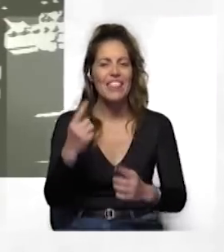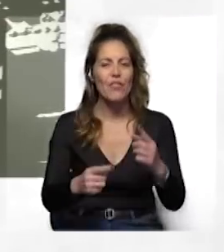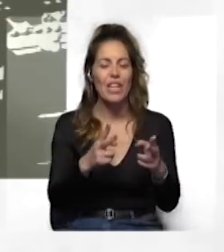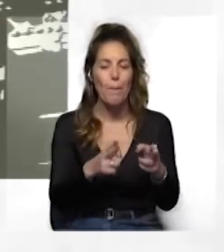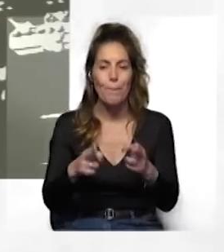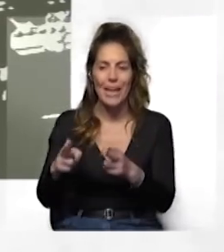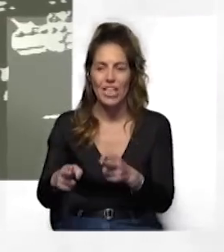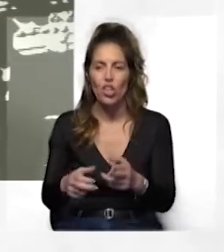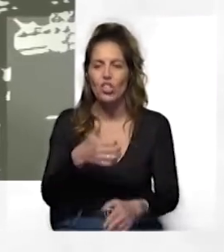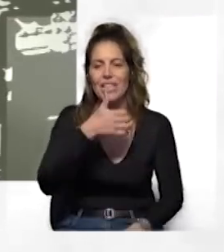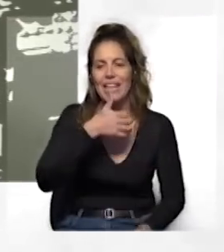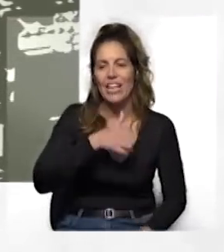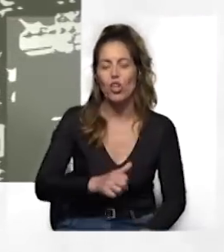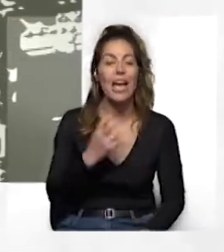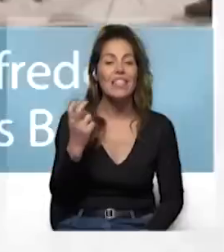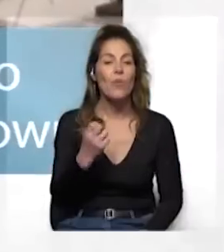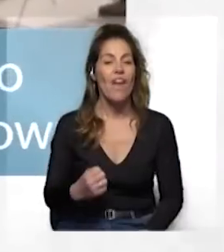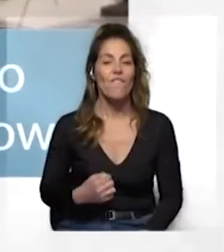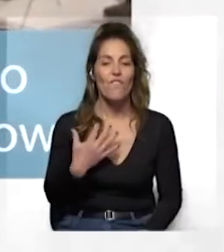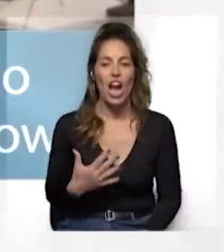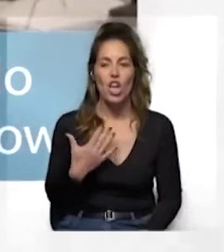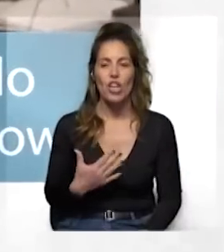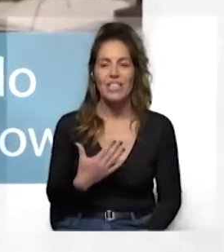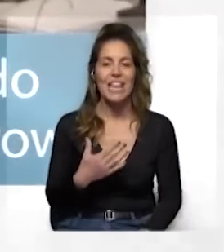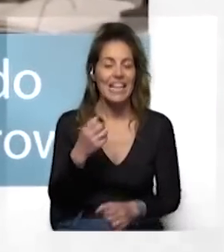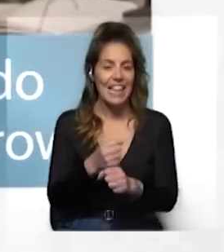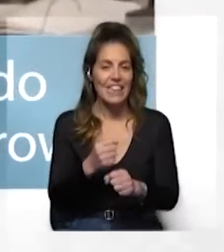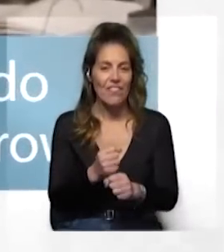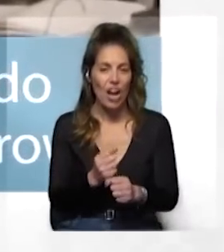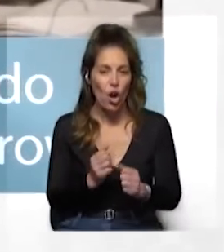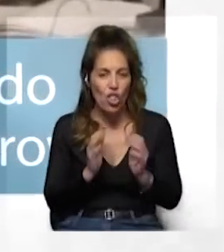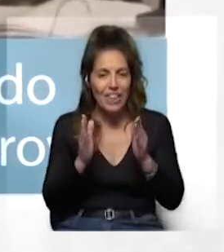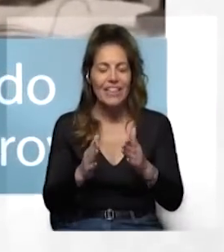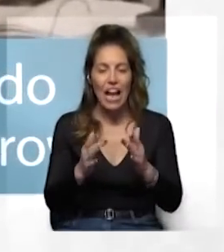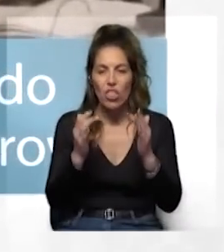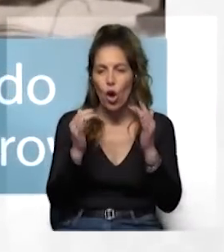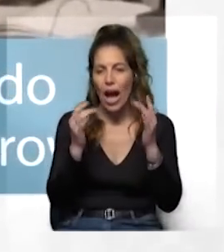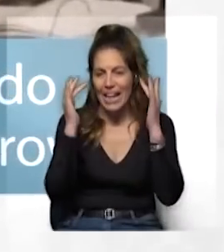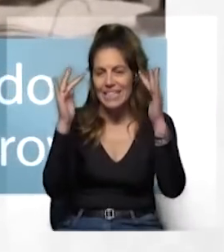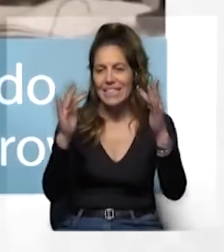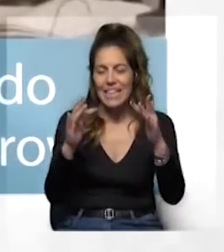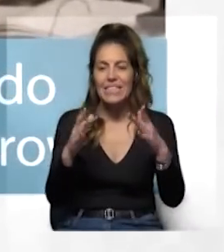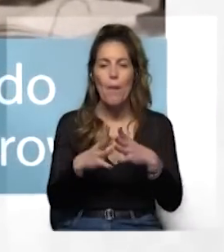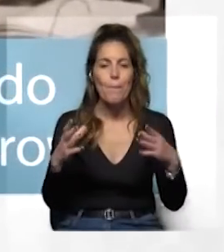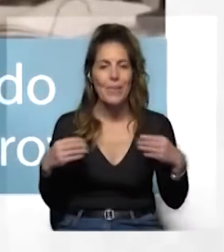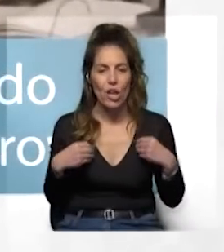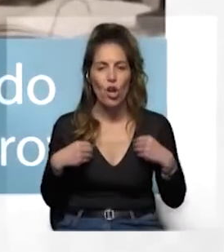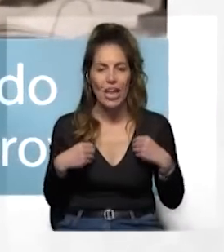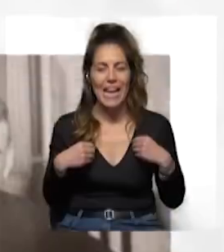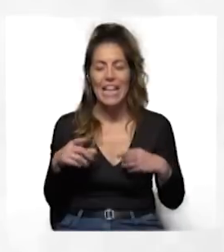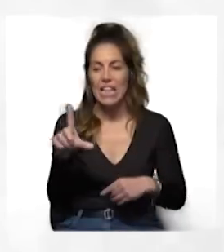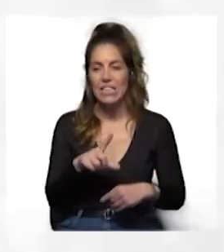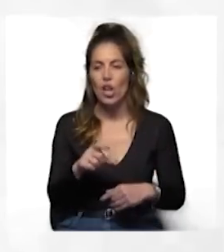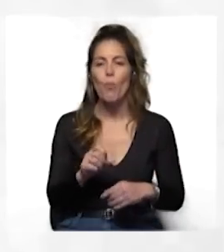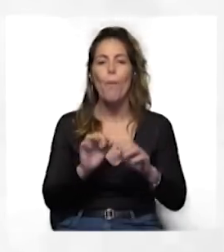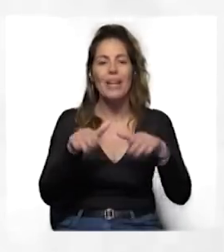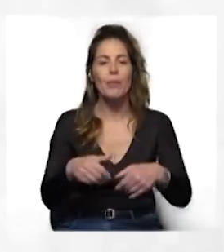periodos de nuestra historia se busca valorizar la obra material dedicada a la enseñanza preescolar primaria y secundaria en Uruguay como un patrimonio cultural